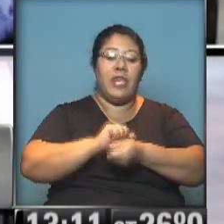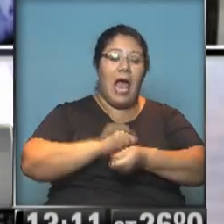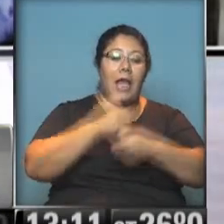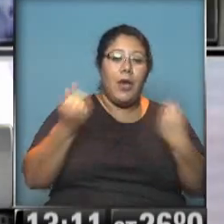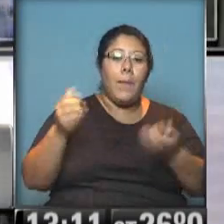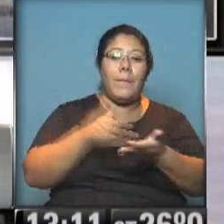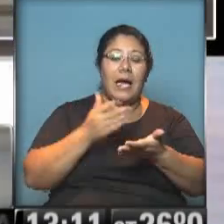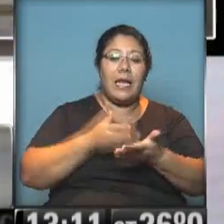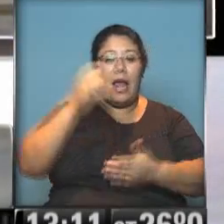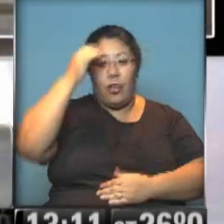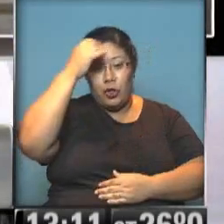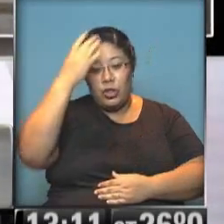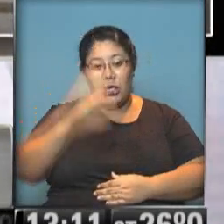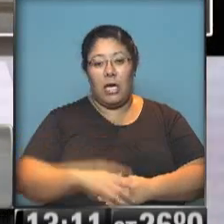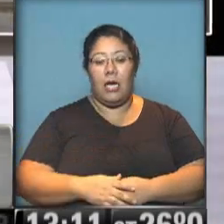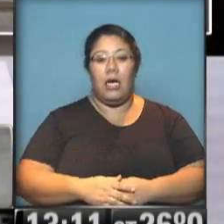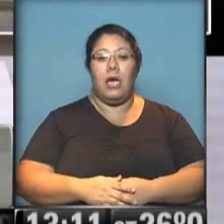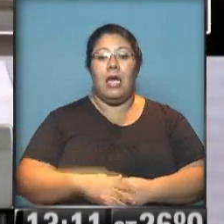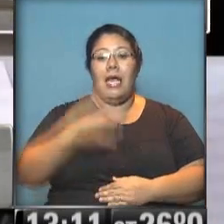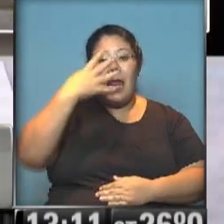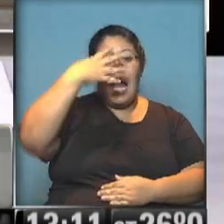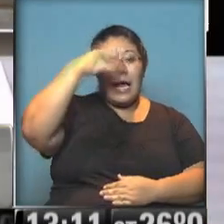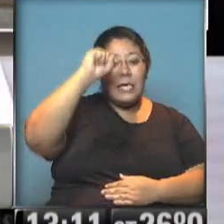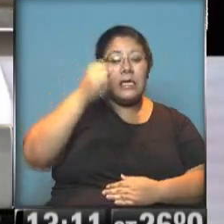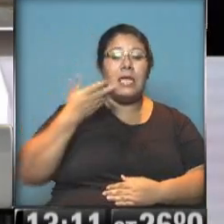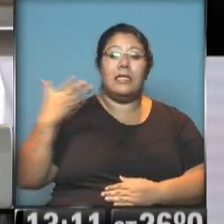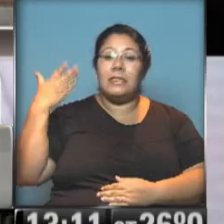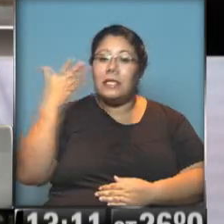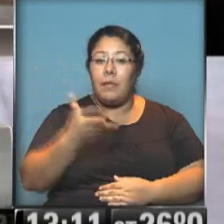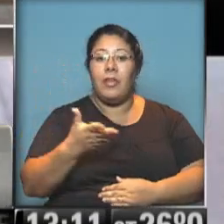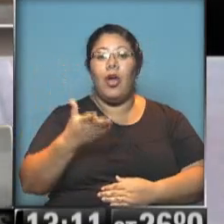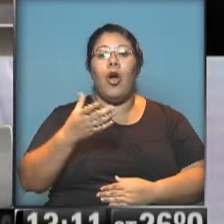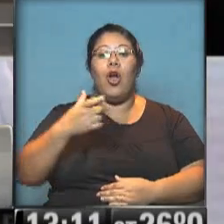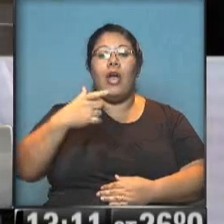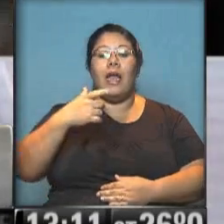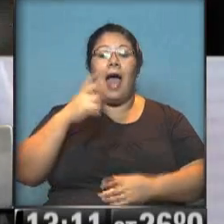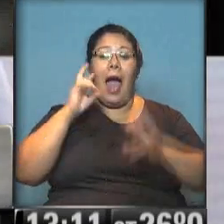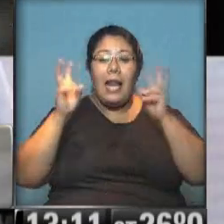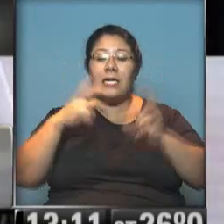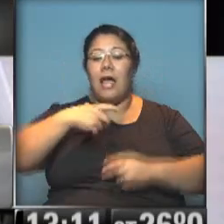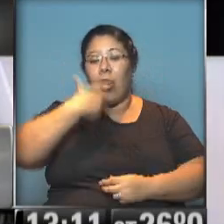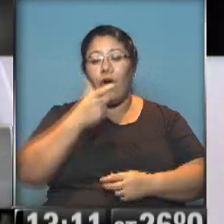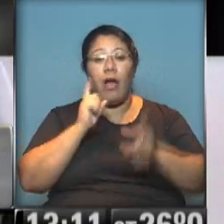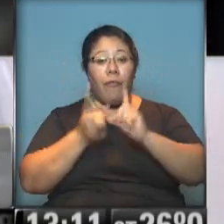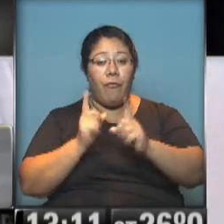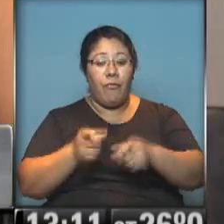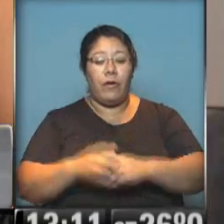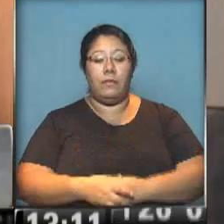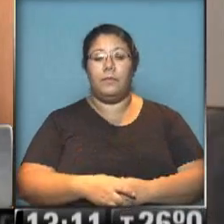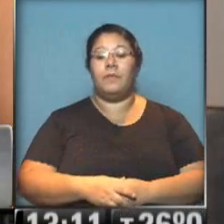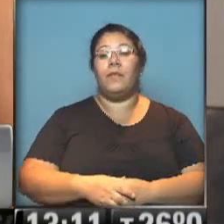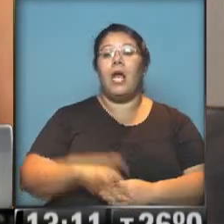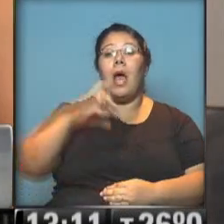interna que demuestra que cancillería pide que en todo momento que se mantengan esas alerta roja' bueno él desconfía y sin embargo pollicita lo que dice es que no hable en todo caso debería